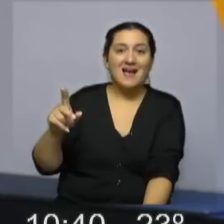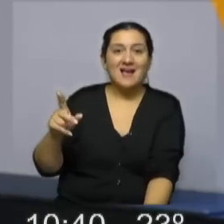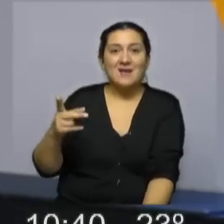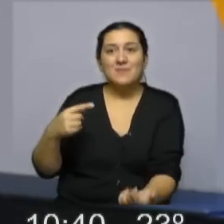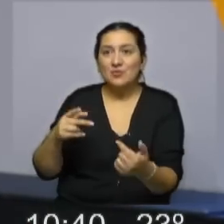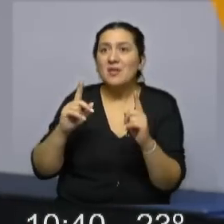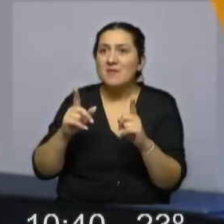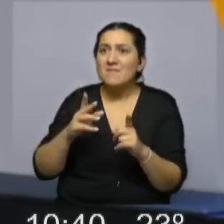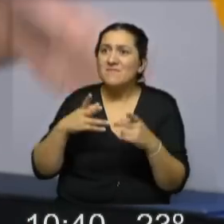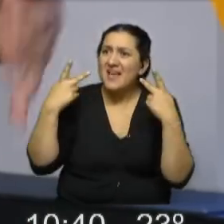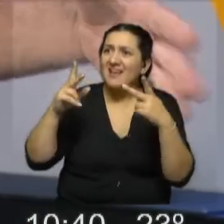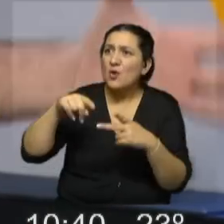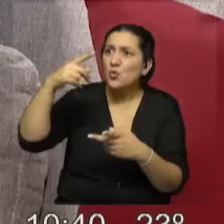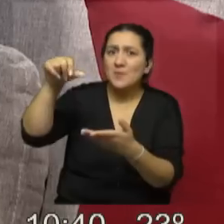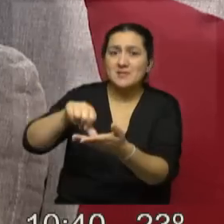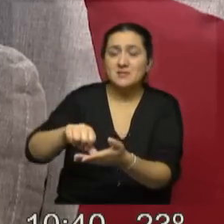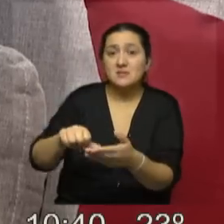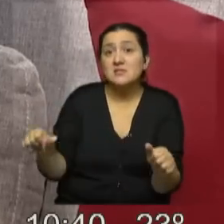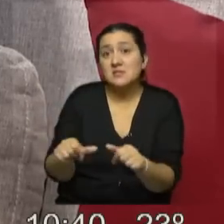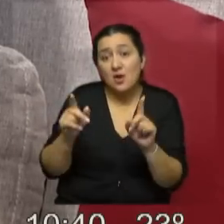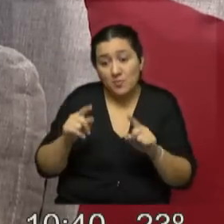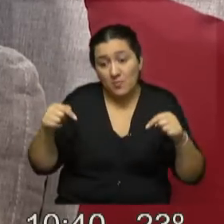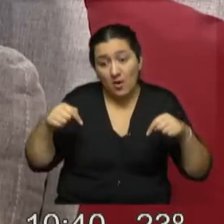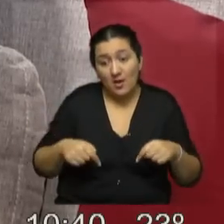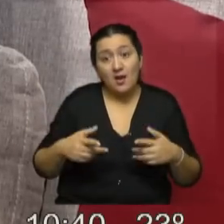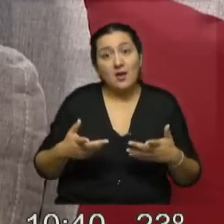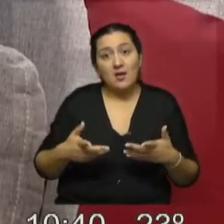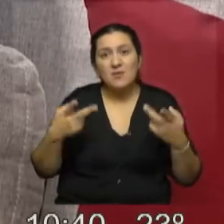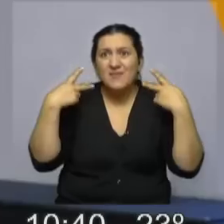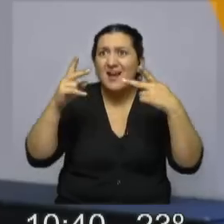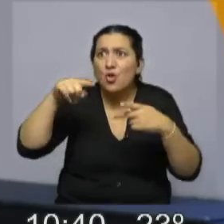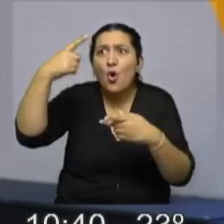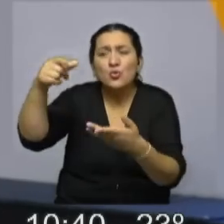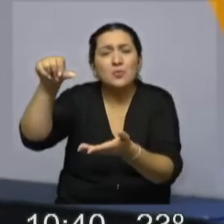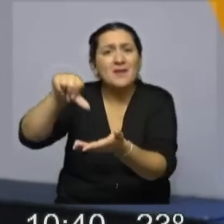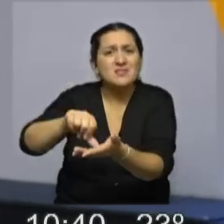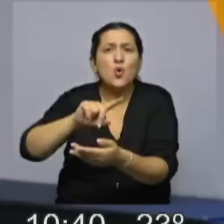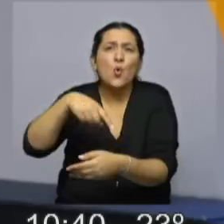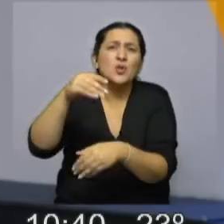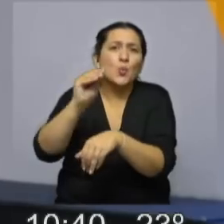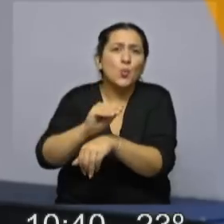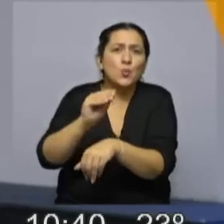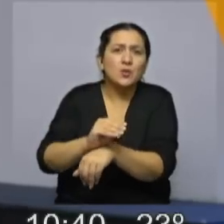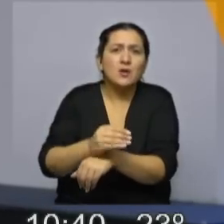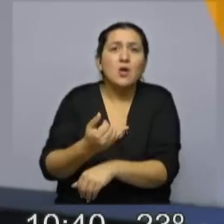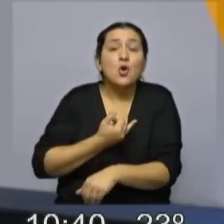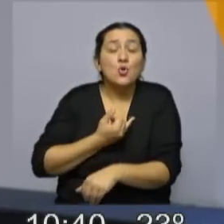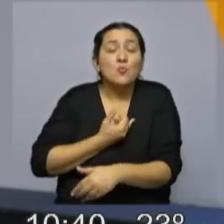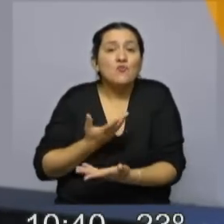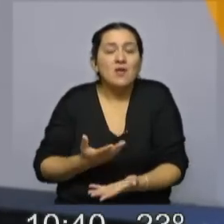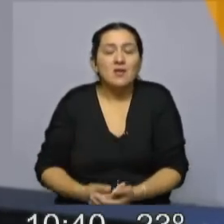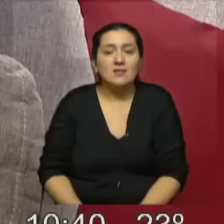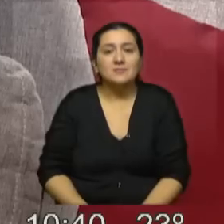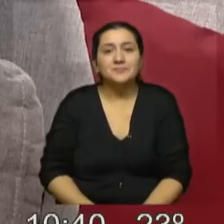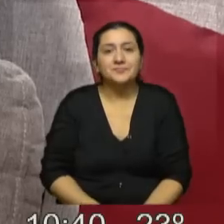yendo a otro país acá si lo hicieras acá sería un viaje brutal pero yendo a otro país otra cultura hacerlo Cómo fue enfrentarte a